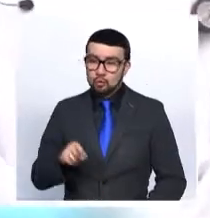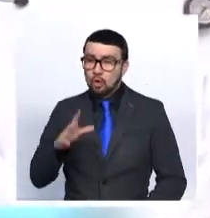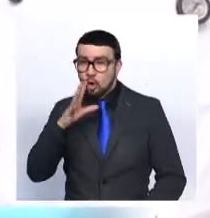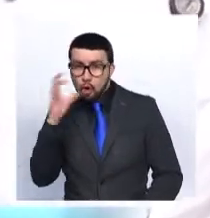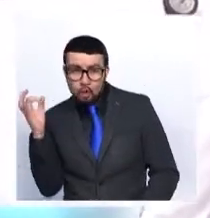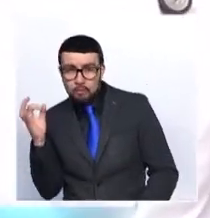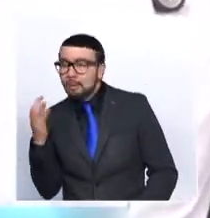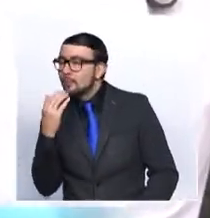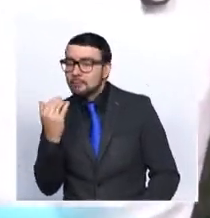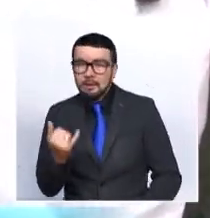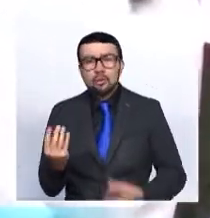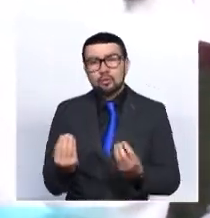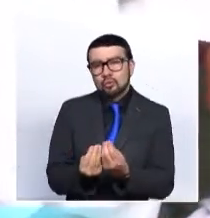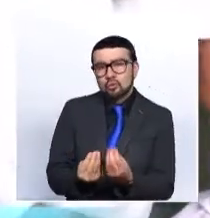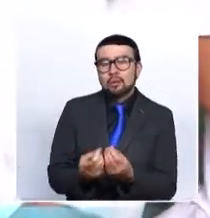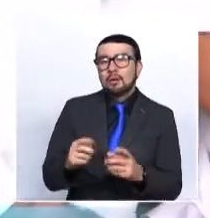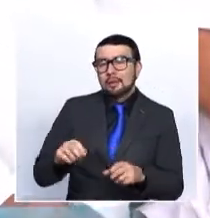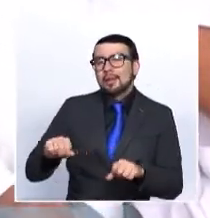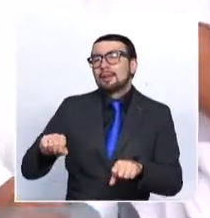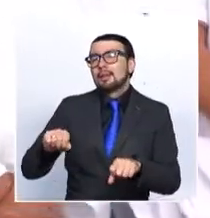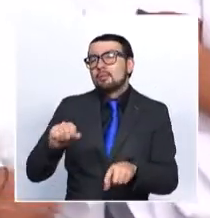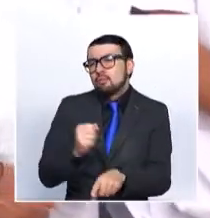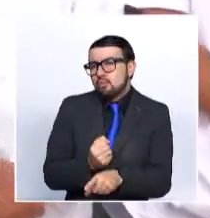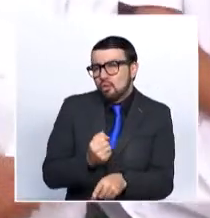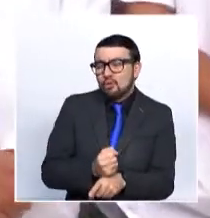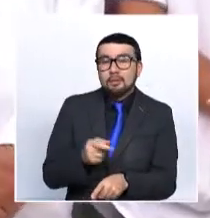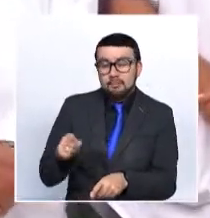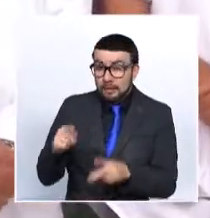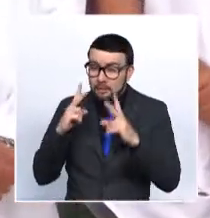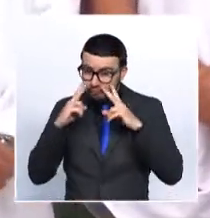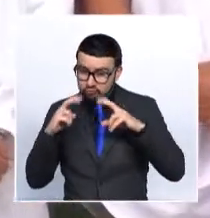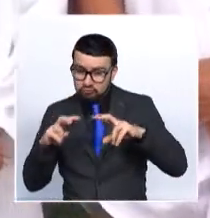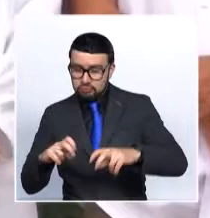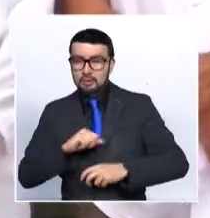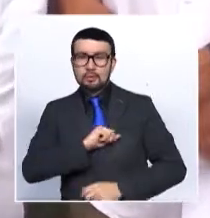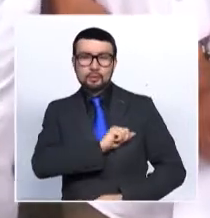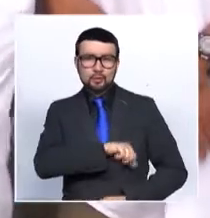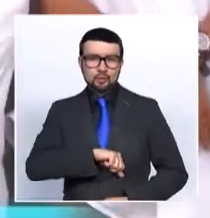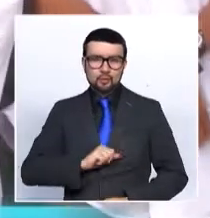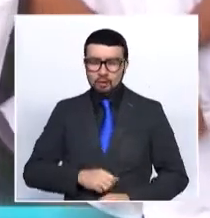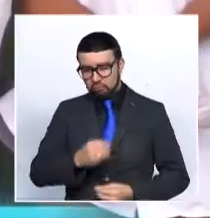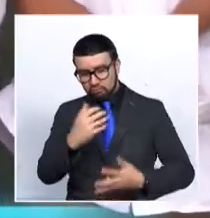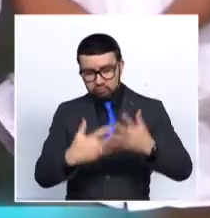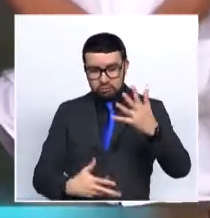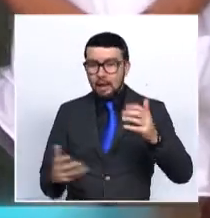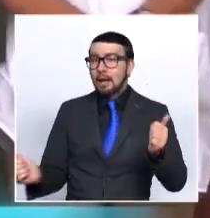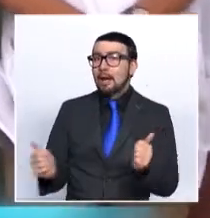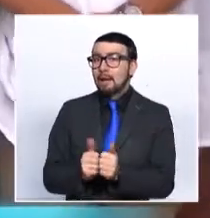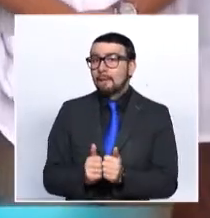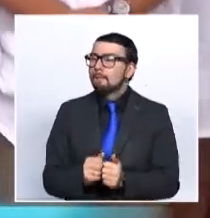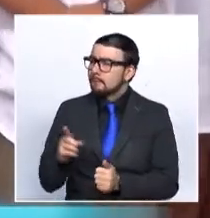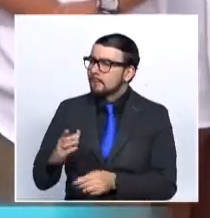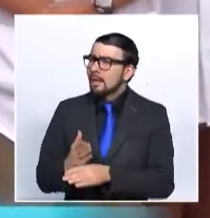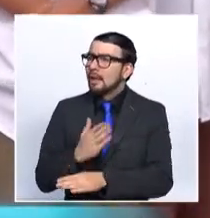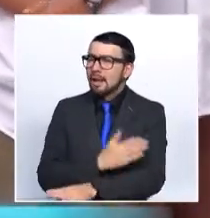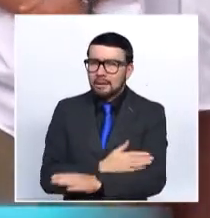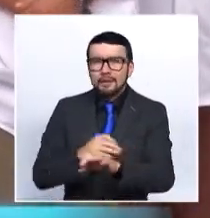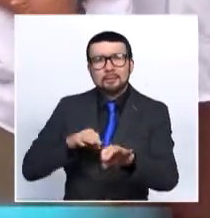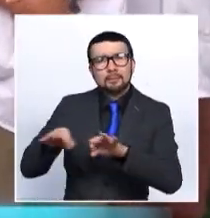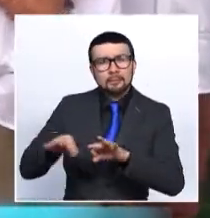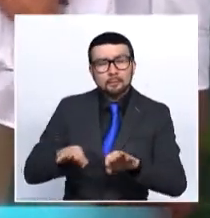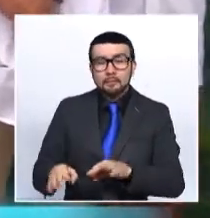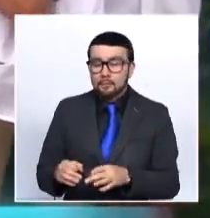y próstata, pero de ahí se derivan una cantidad de acompañamientos, como lo mencionábamos con